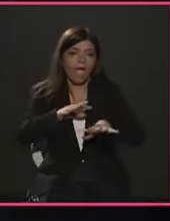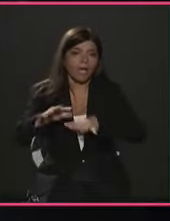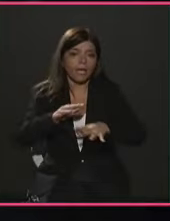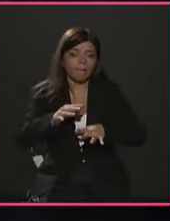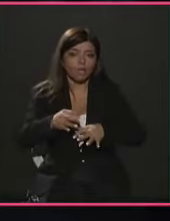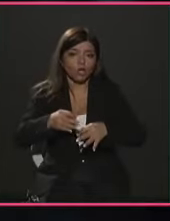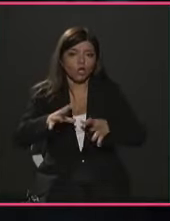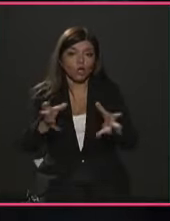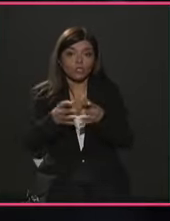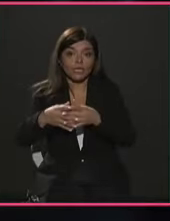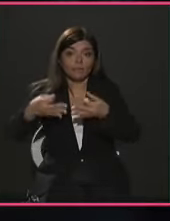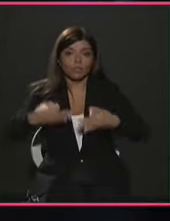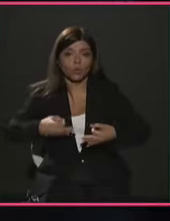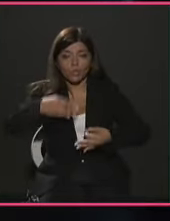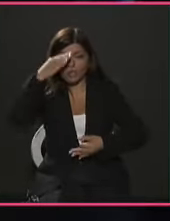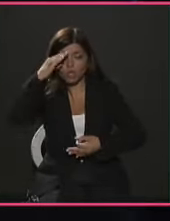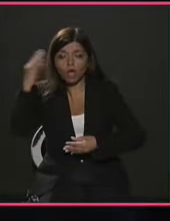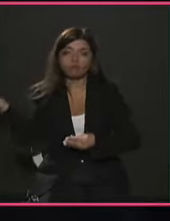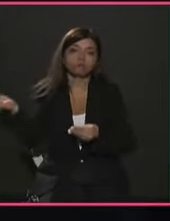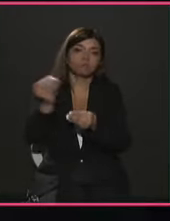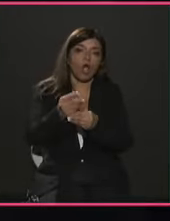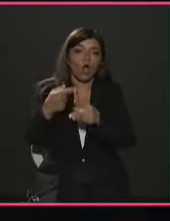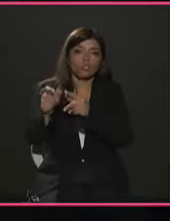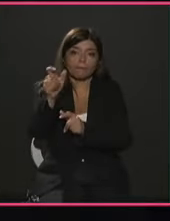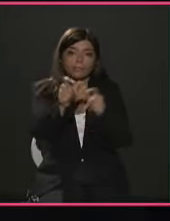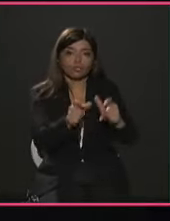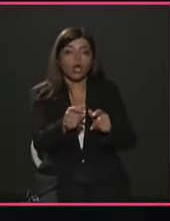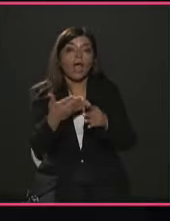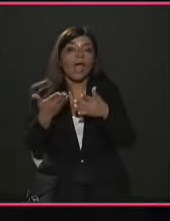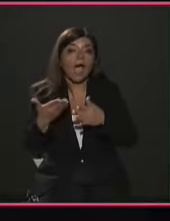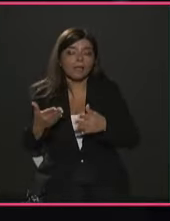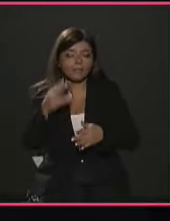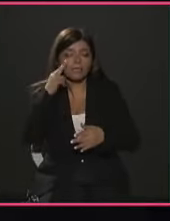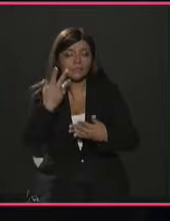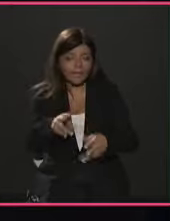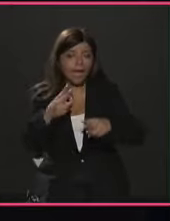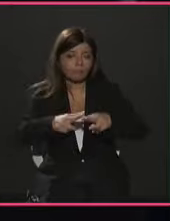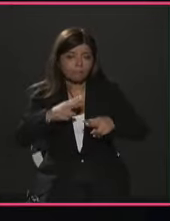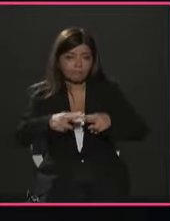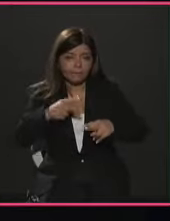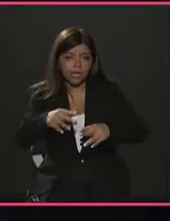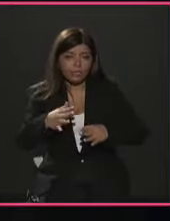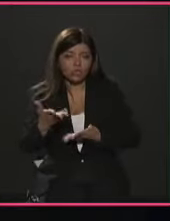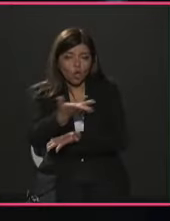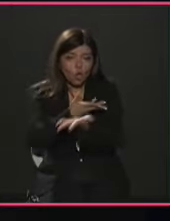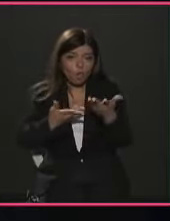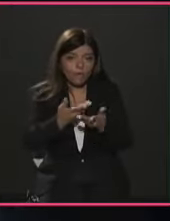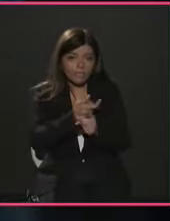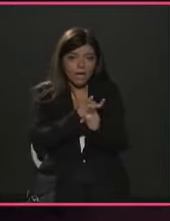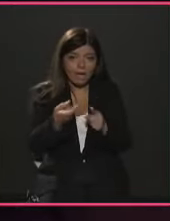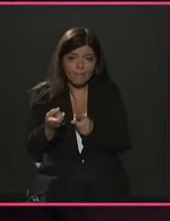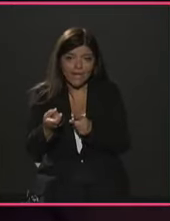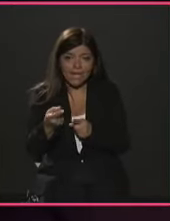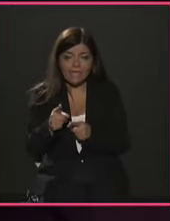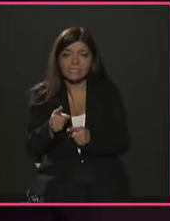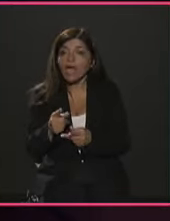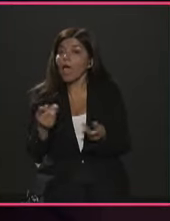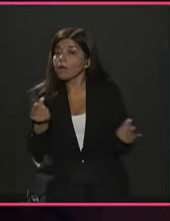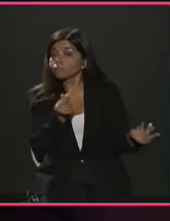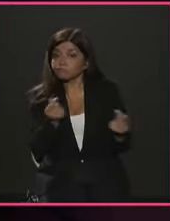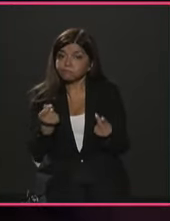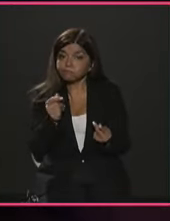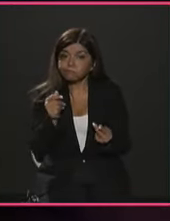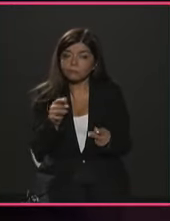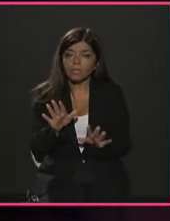confianza y volvió a traer personas a la plataforma que habían sido baneadas por compartir amenazas y teorías